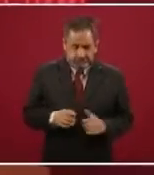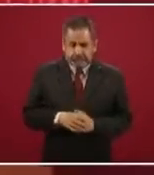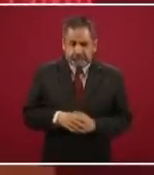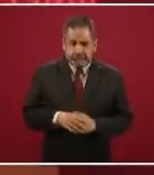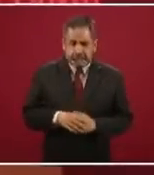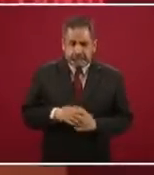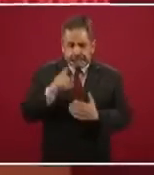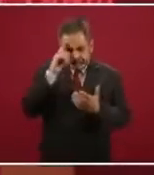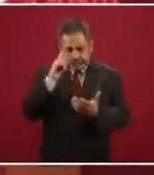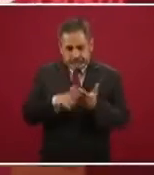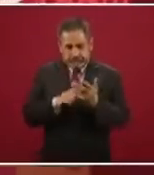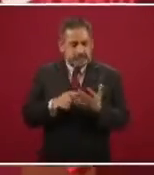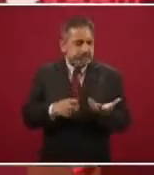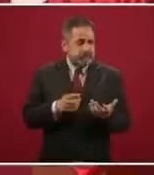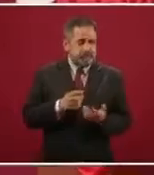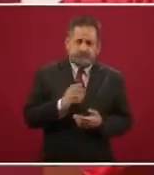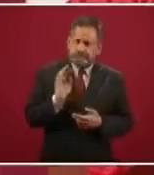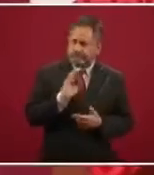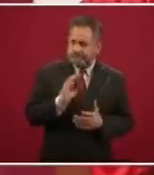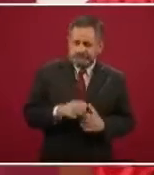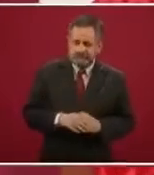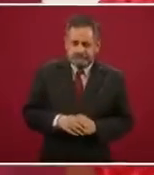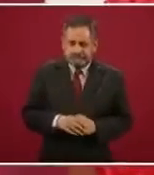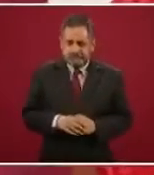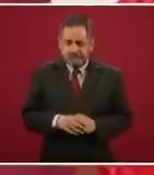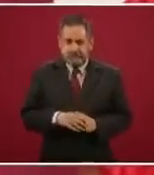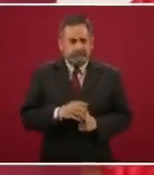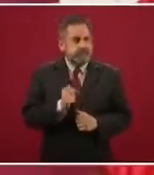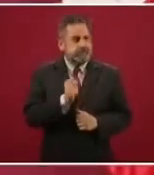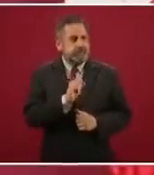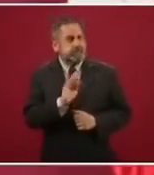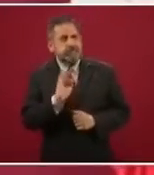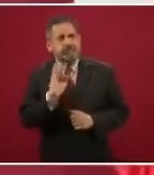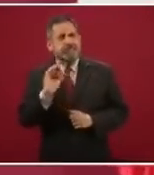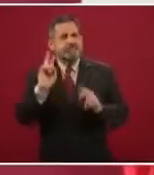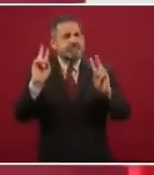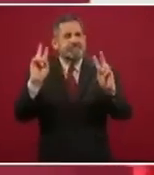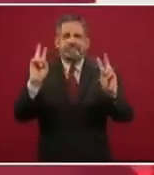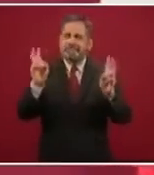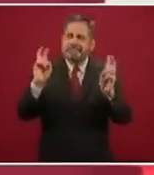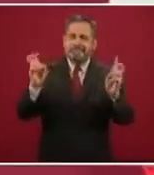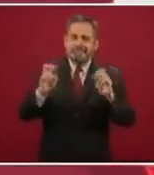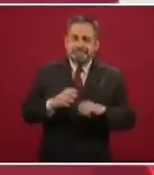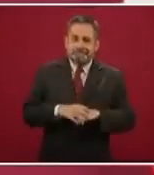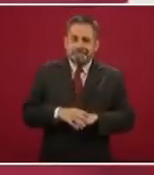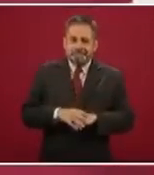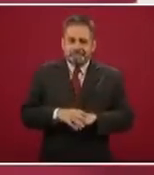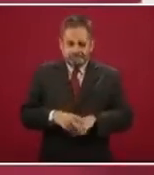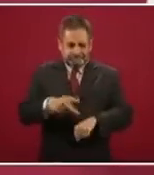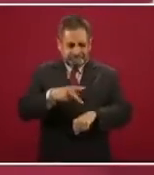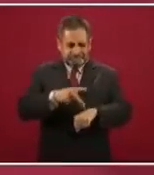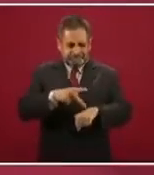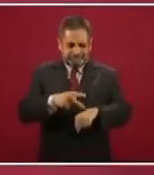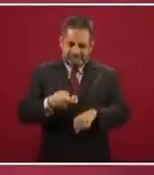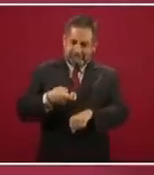creo que hasta las piedras cambian de forma de parecer.